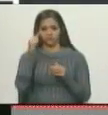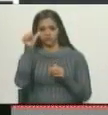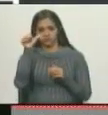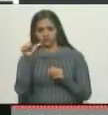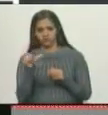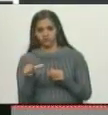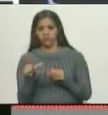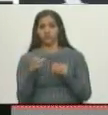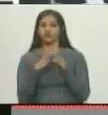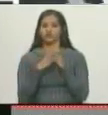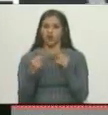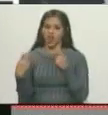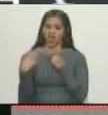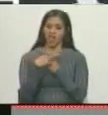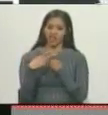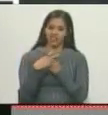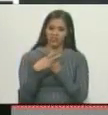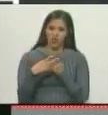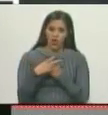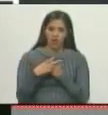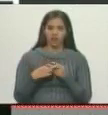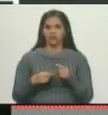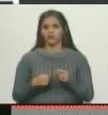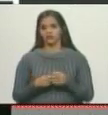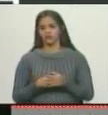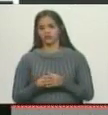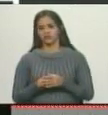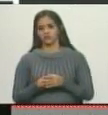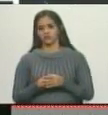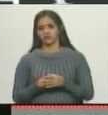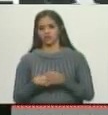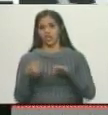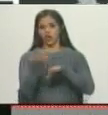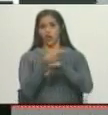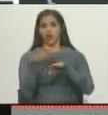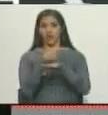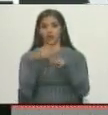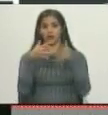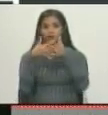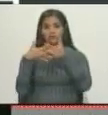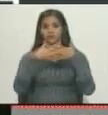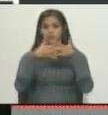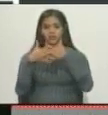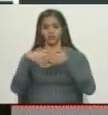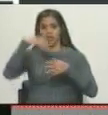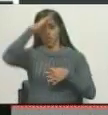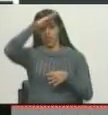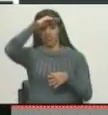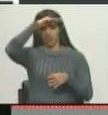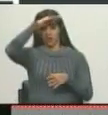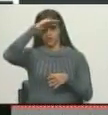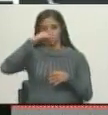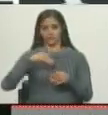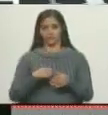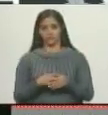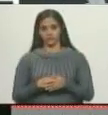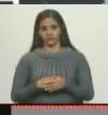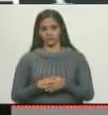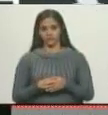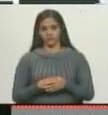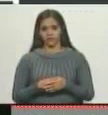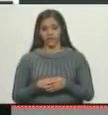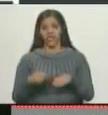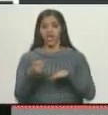todas las agresiones del gobierno imperialista, de Donald Trump, el